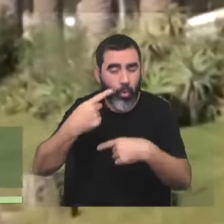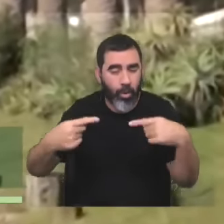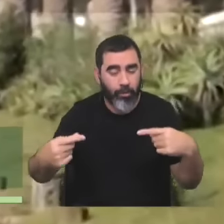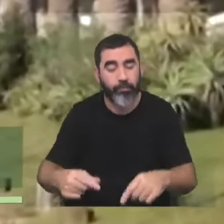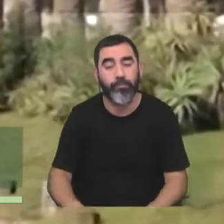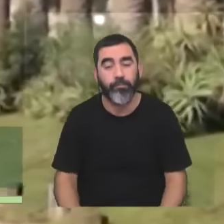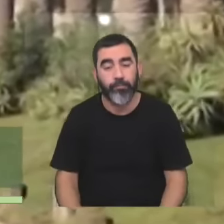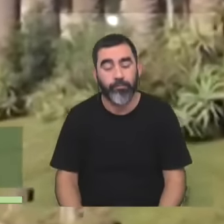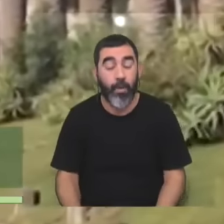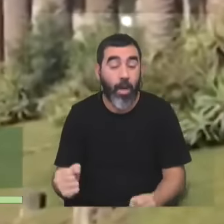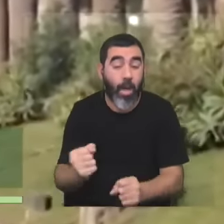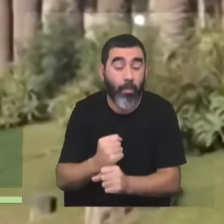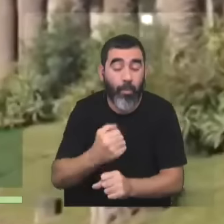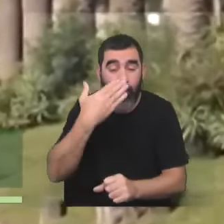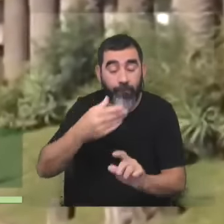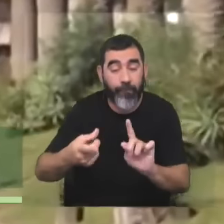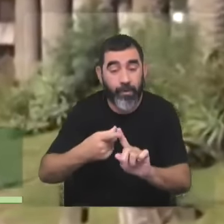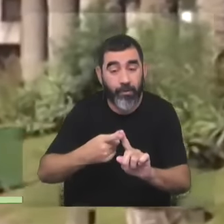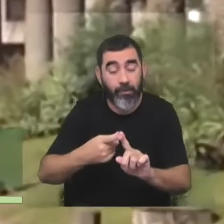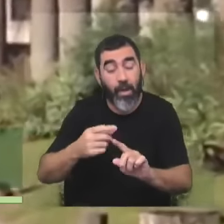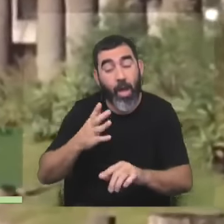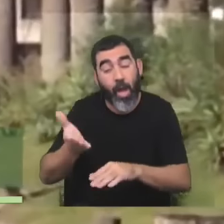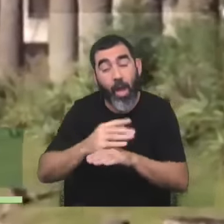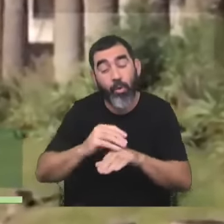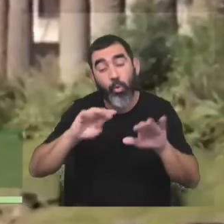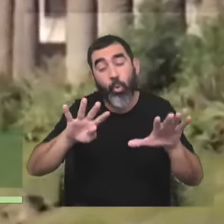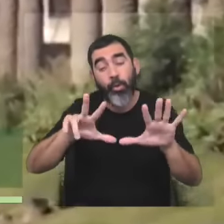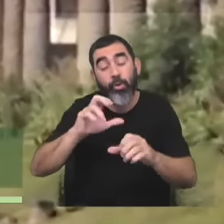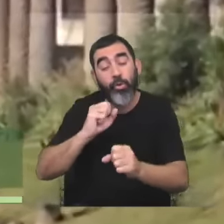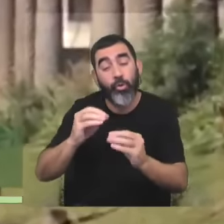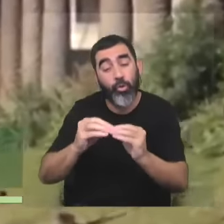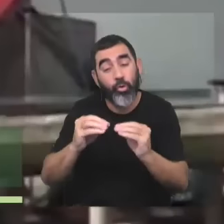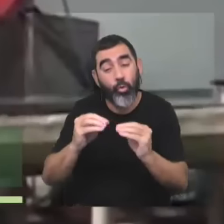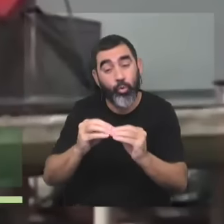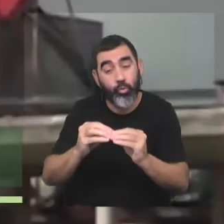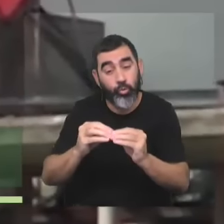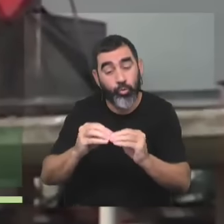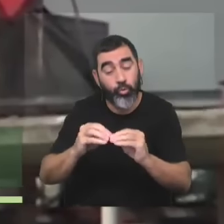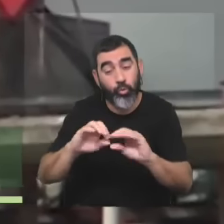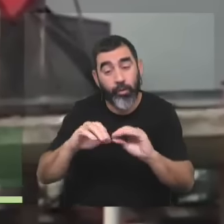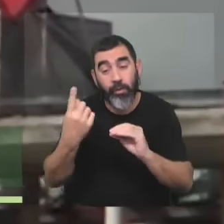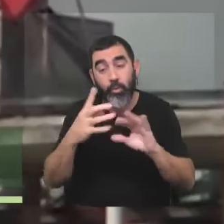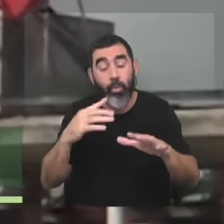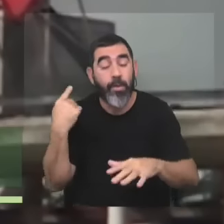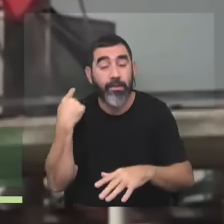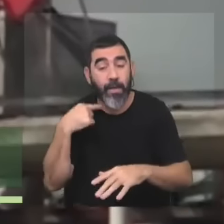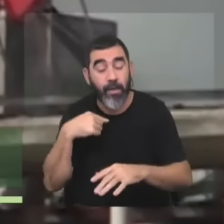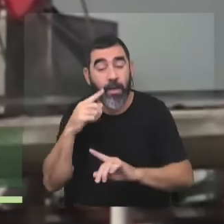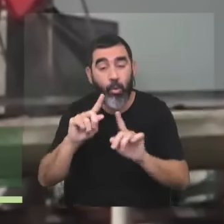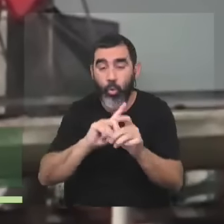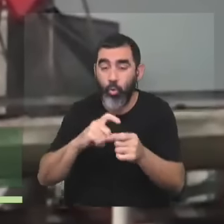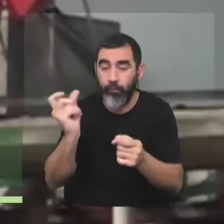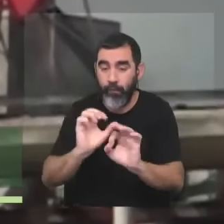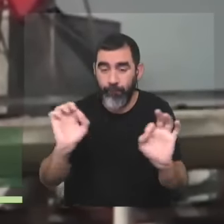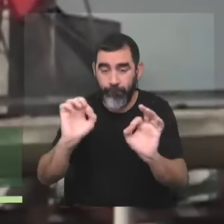ser avalados no en el acuerdo final recordemos que teníamos 98 compañeros efectivos una dotación de 19 zafrales y después personal no afiliado al